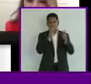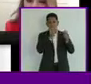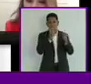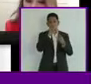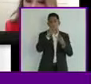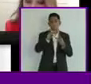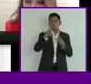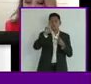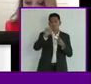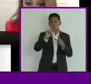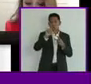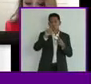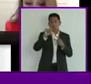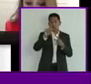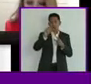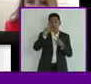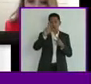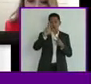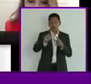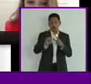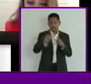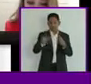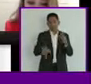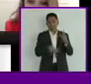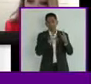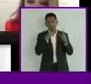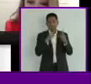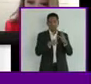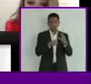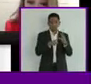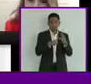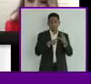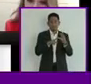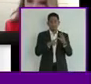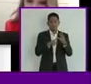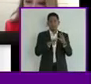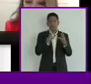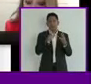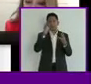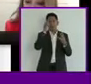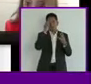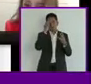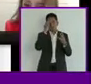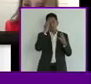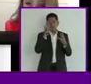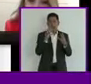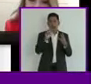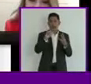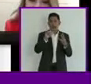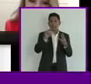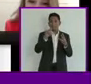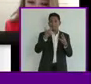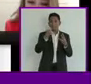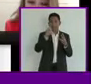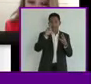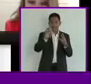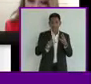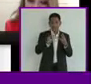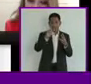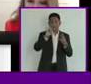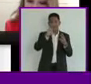Sua Alondra Varela Segura y a Amaya Sierra del Buey. También,